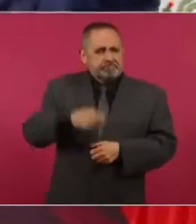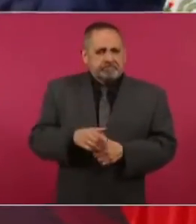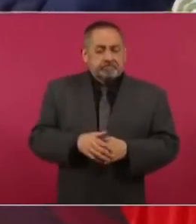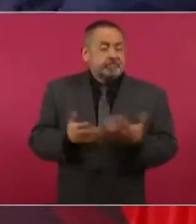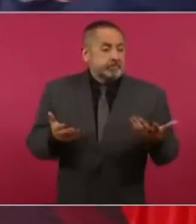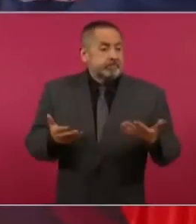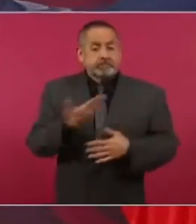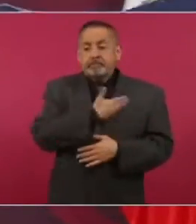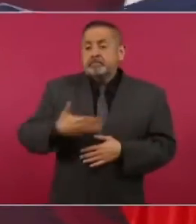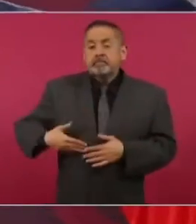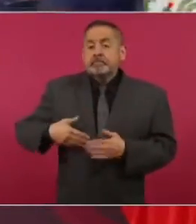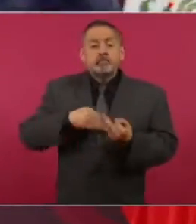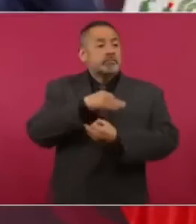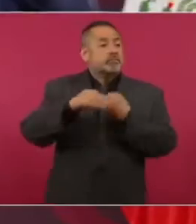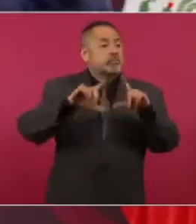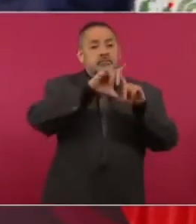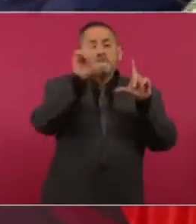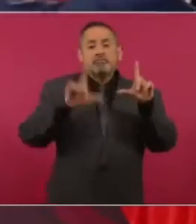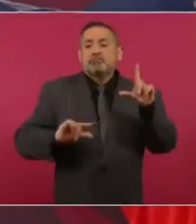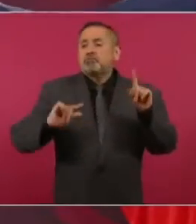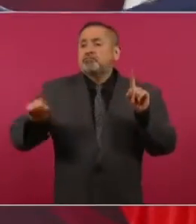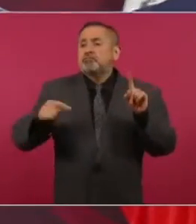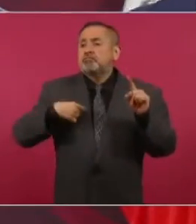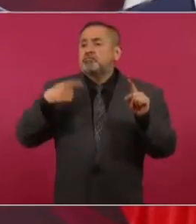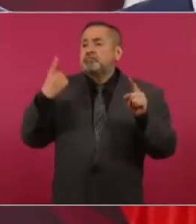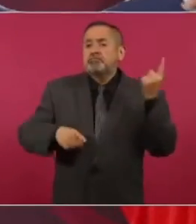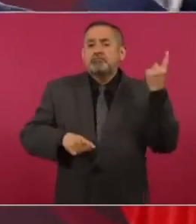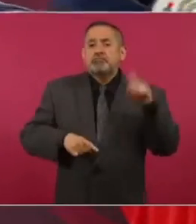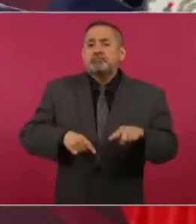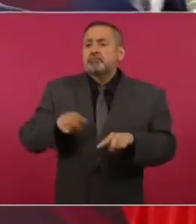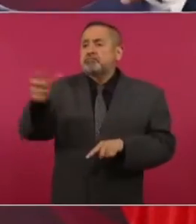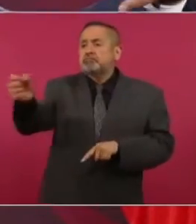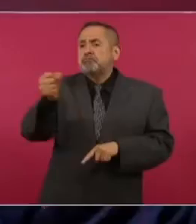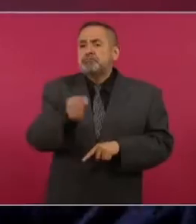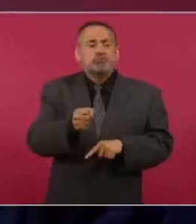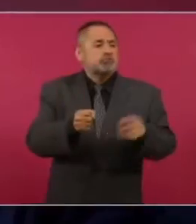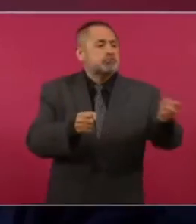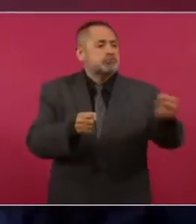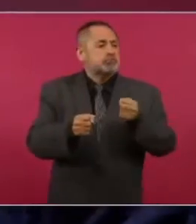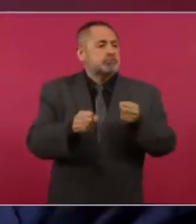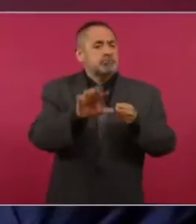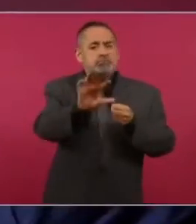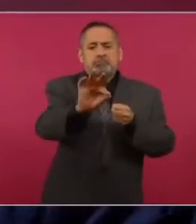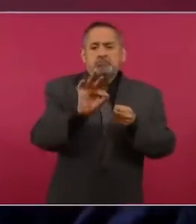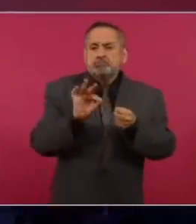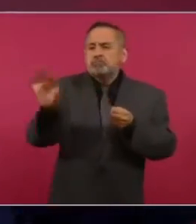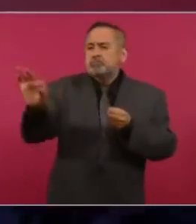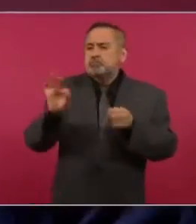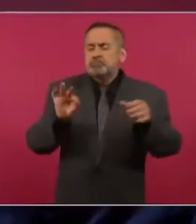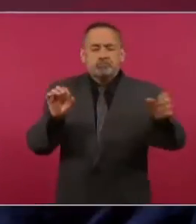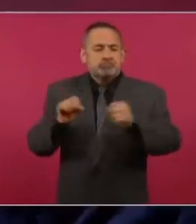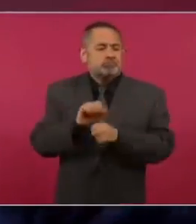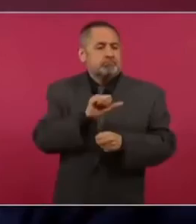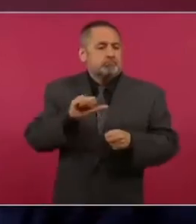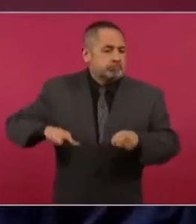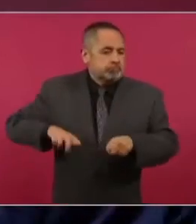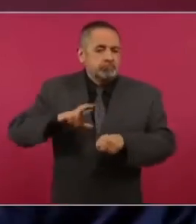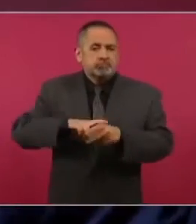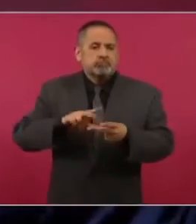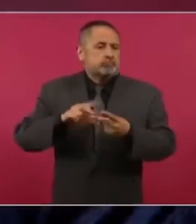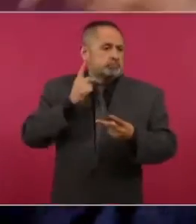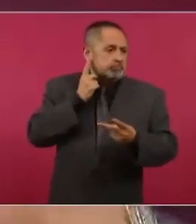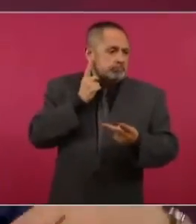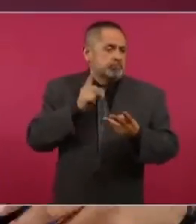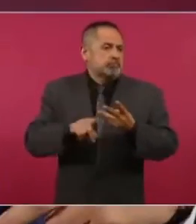todos los funcionarios federales, a los gobernadores, diputados,